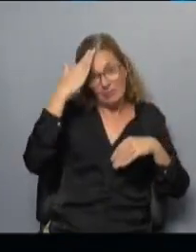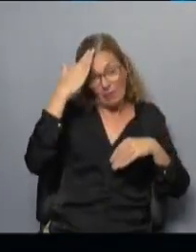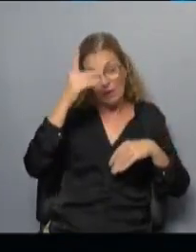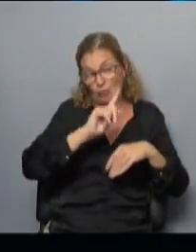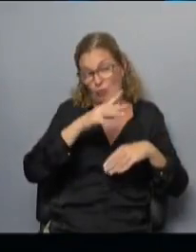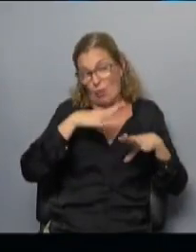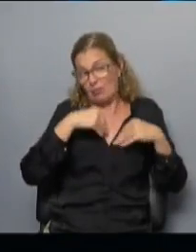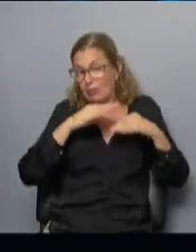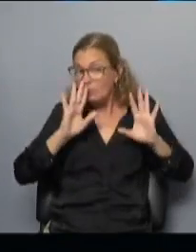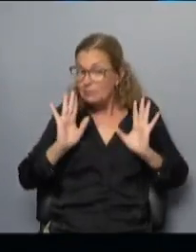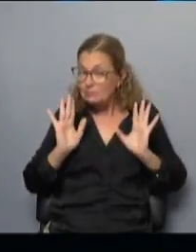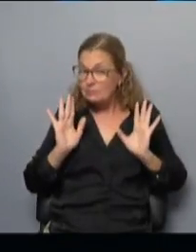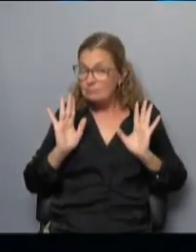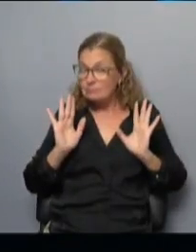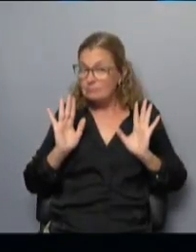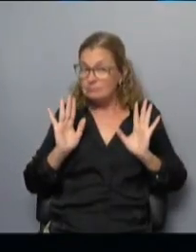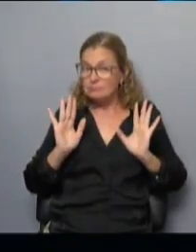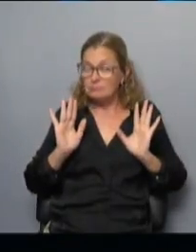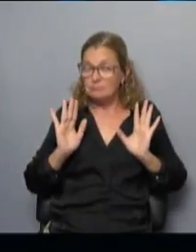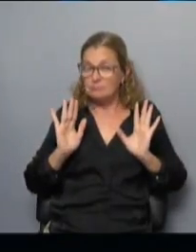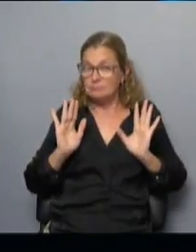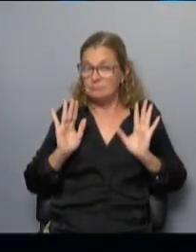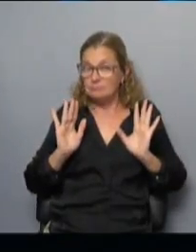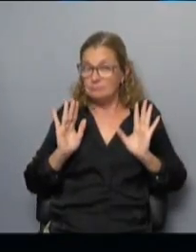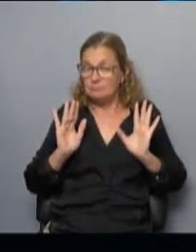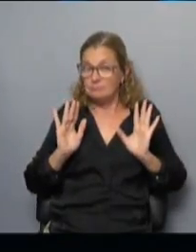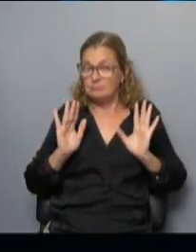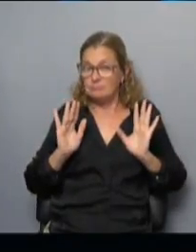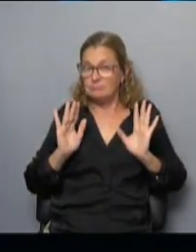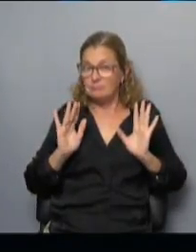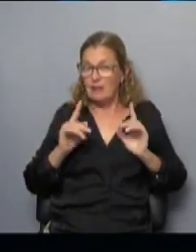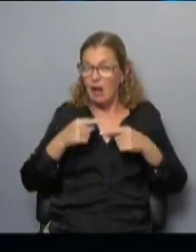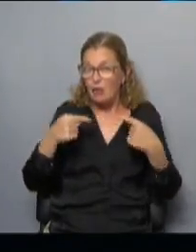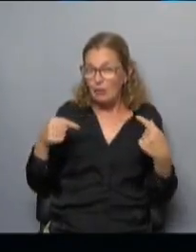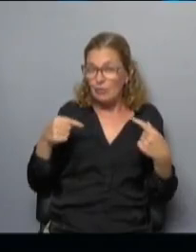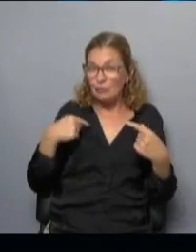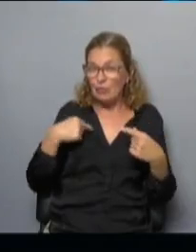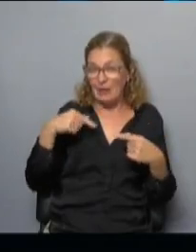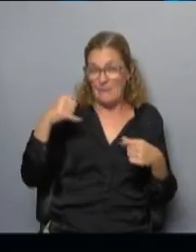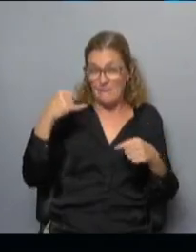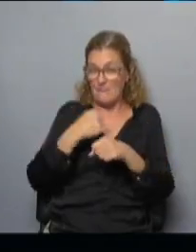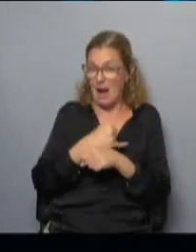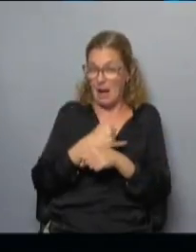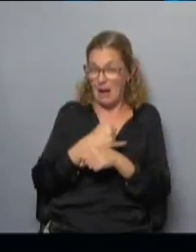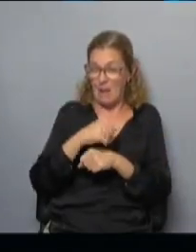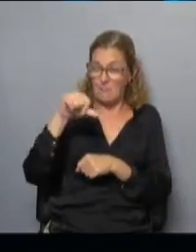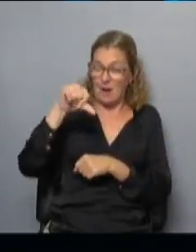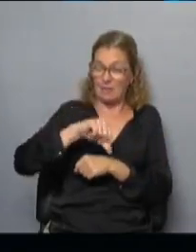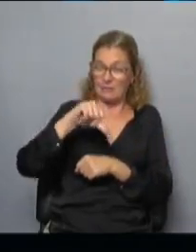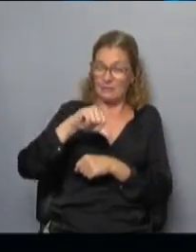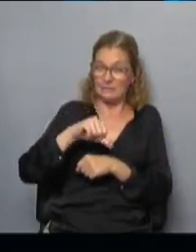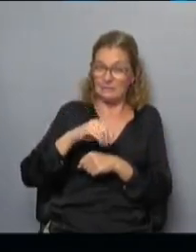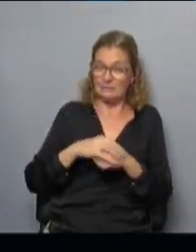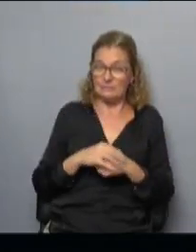acuerdo este hay cosas que yo hice mal para los cuales